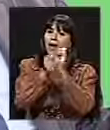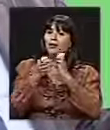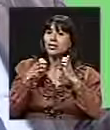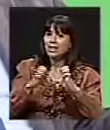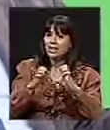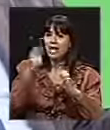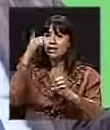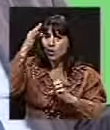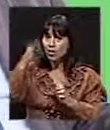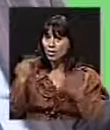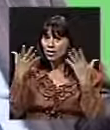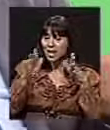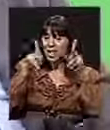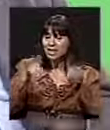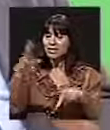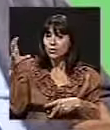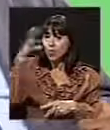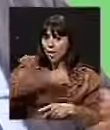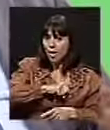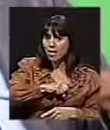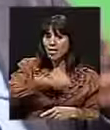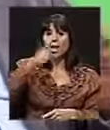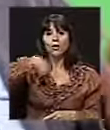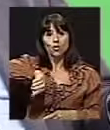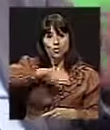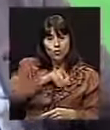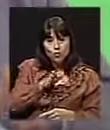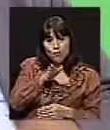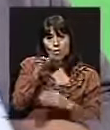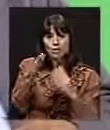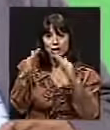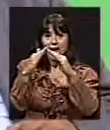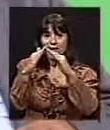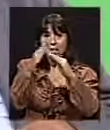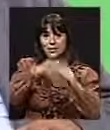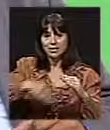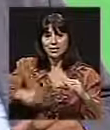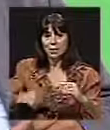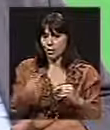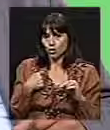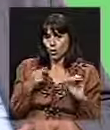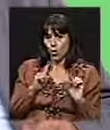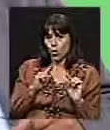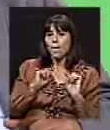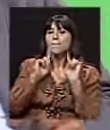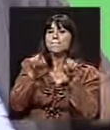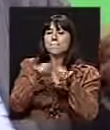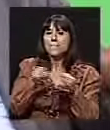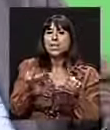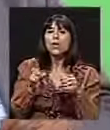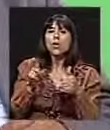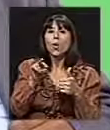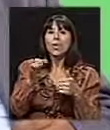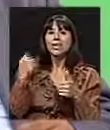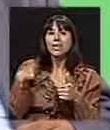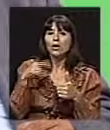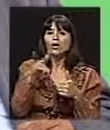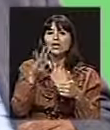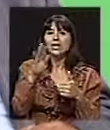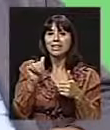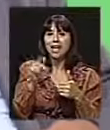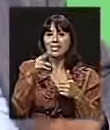gente lo tuvo que haber percibido. Nosotros fuimos a Casa Presidencial, bueno, yo no fui, fueron mis compañeros doña Rita Chávez y don Martín